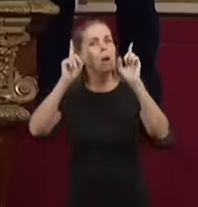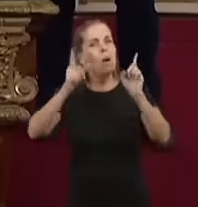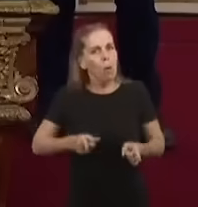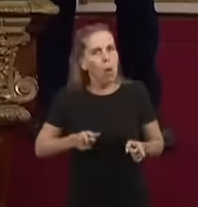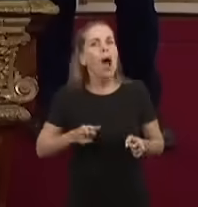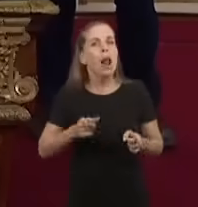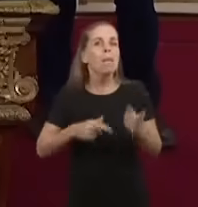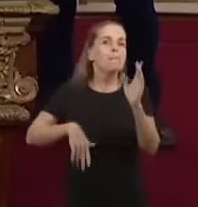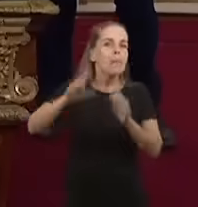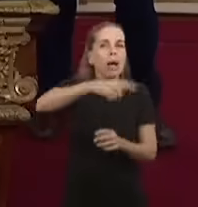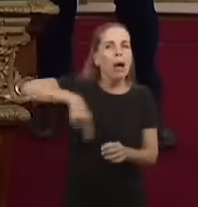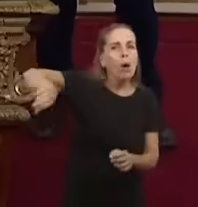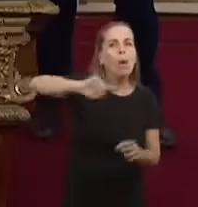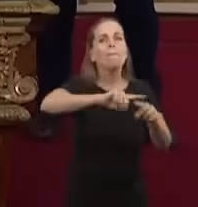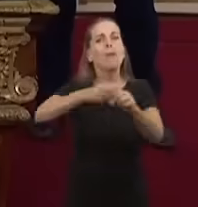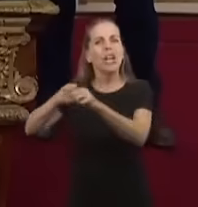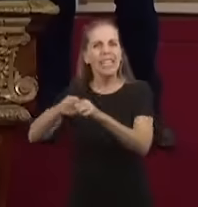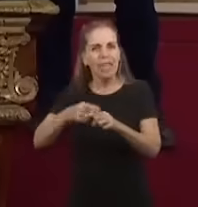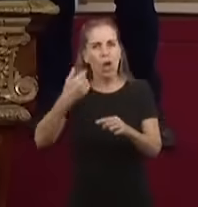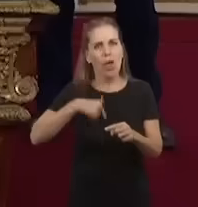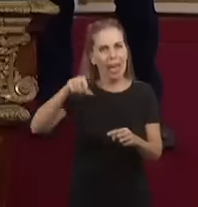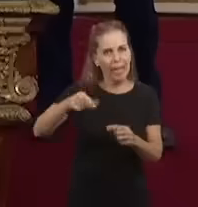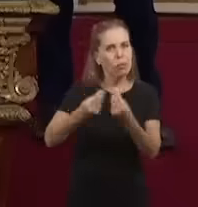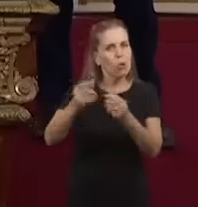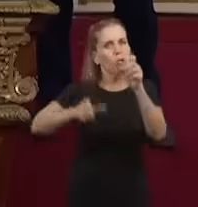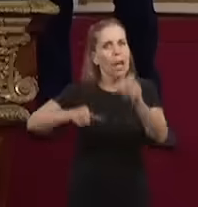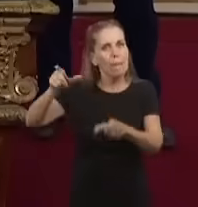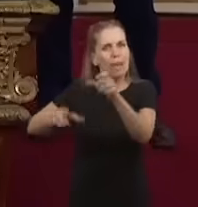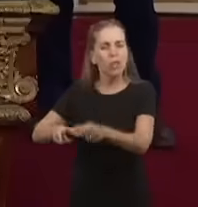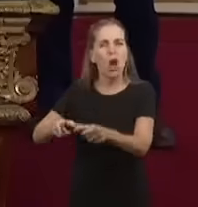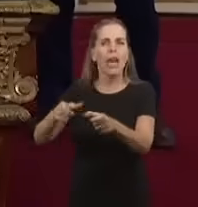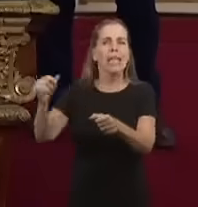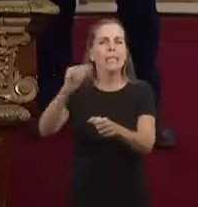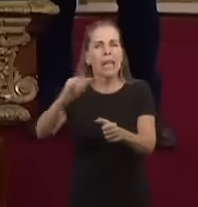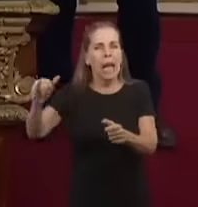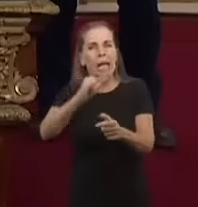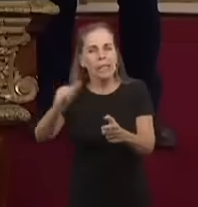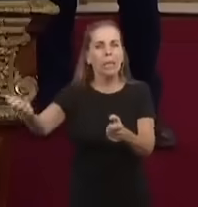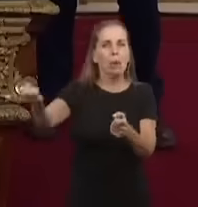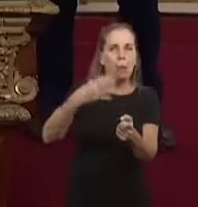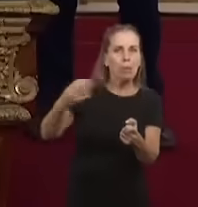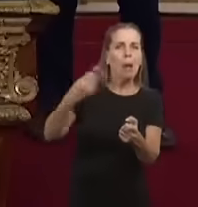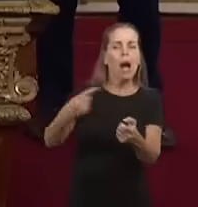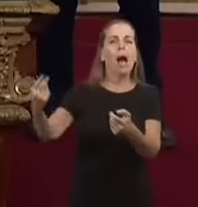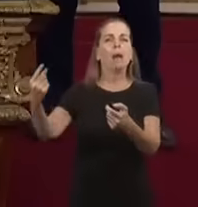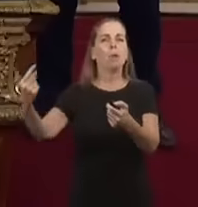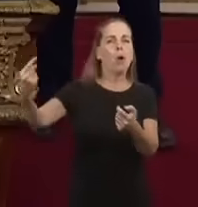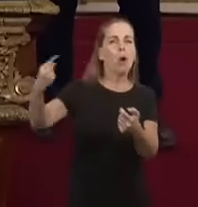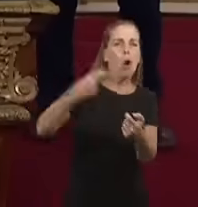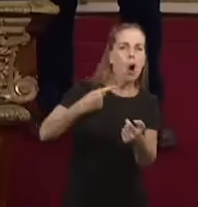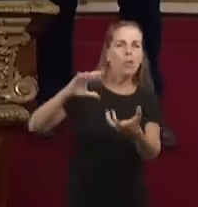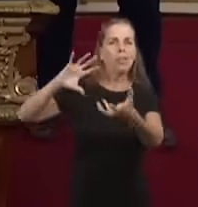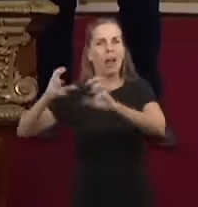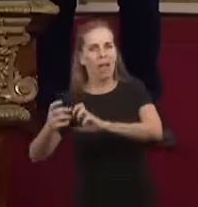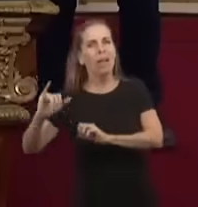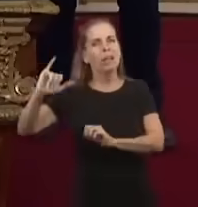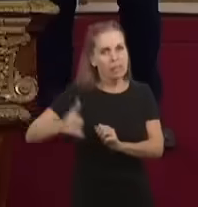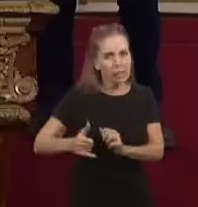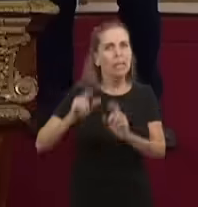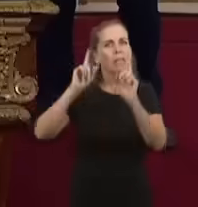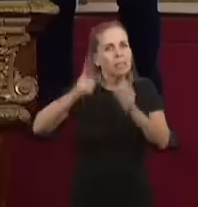establishment económico y político de la Argentina pese a quienes sistemáticamente ponen en cuestionamiento nuestras ideas y pese a quienes directamente